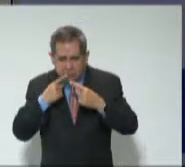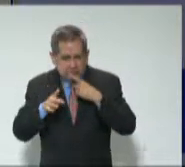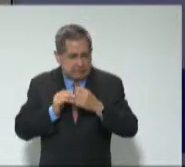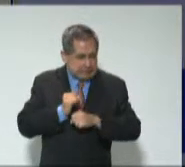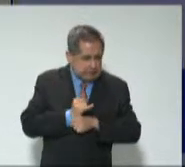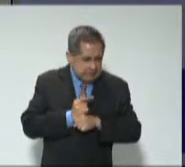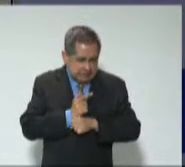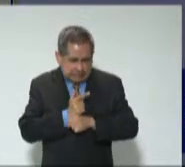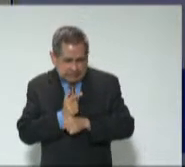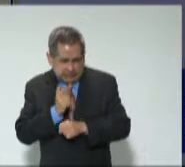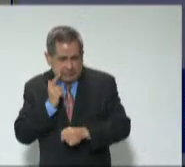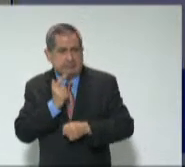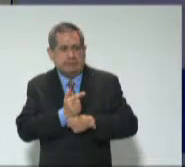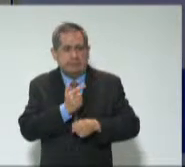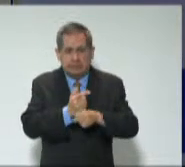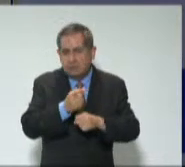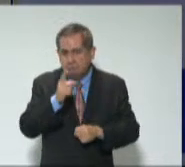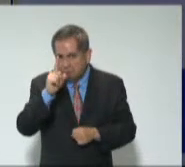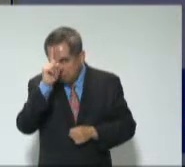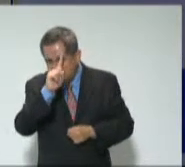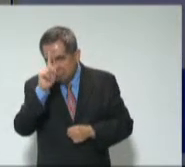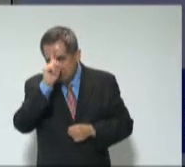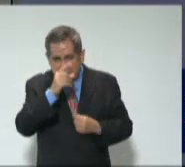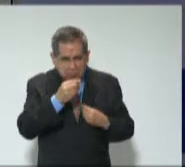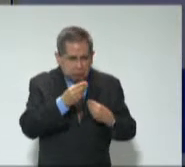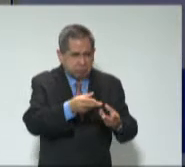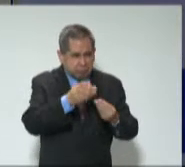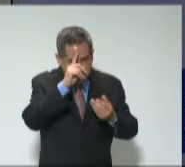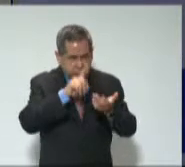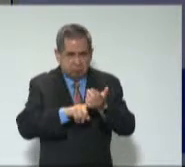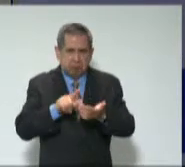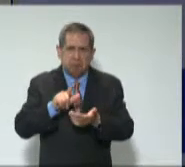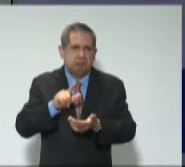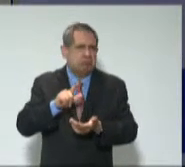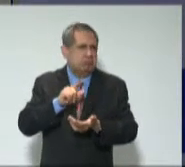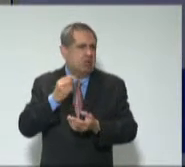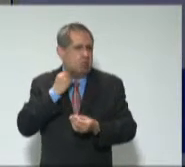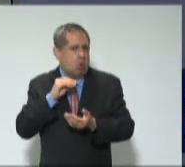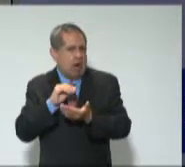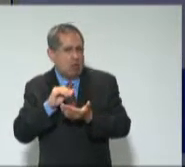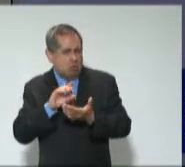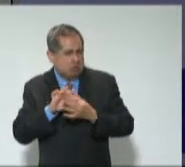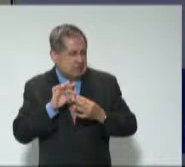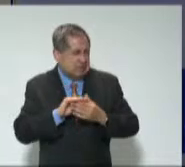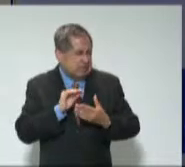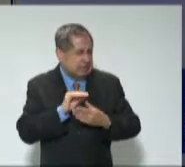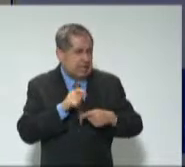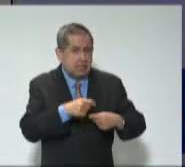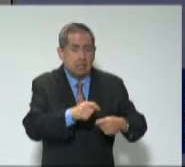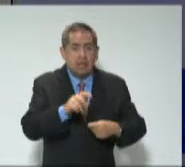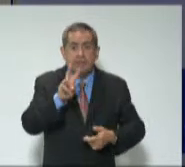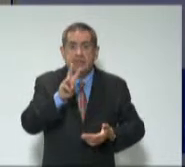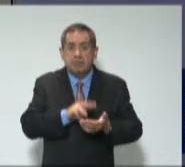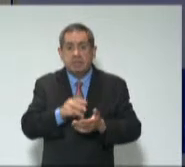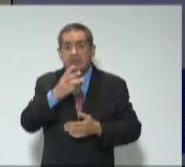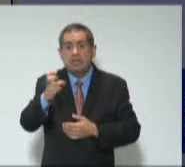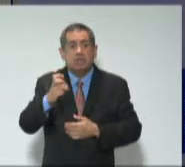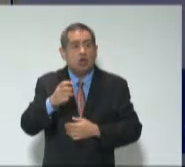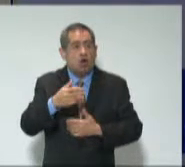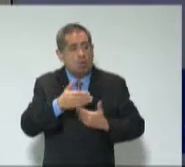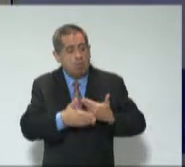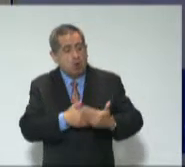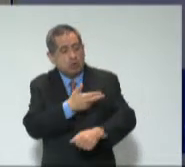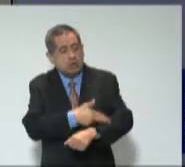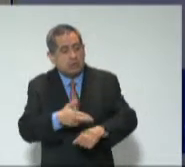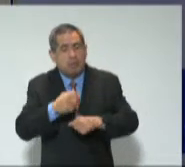fiscalizador y de asesoría técnica legal a más de 3300 procesos